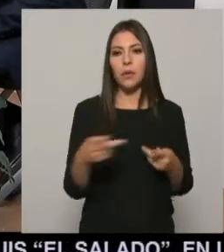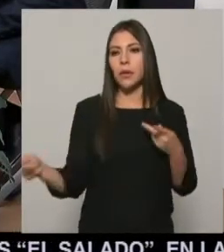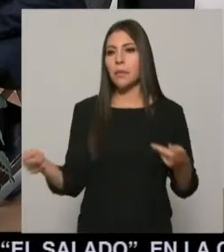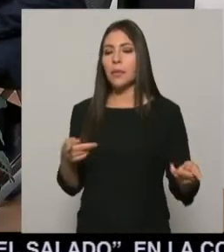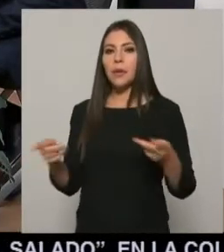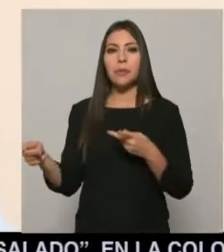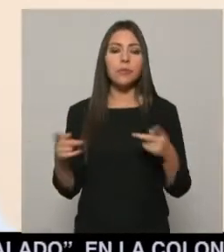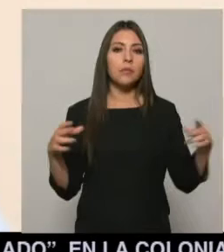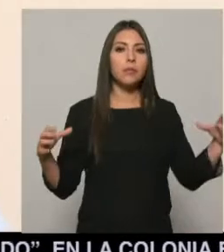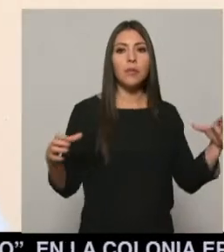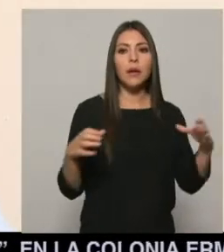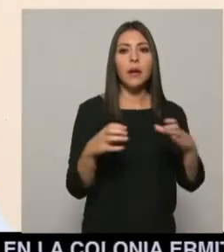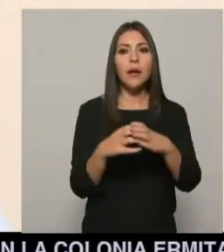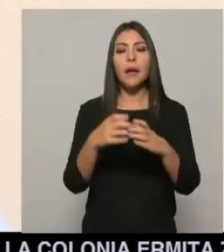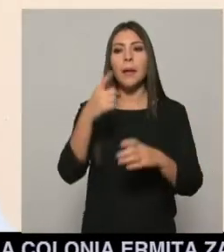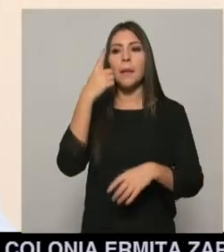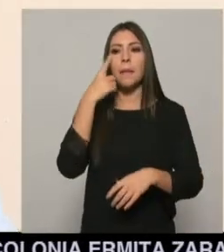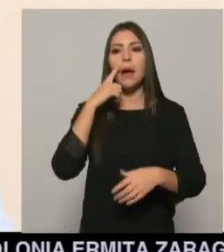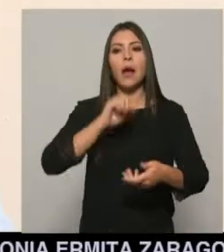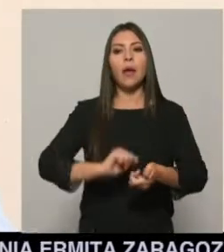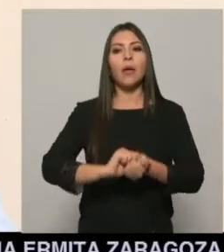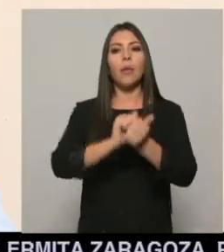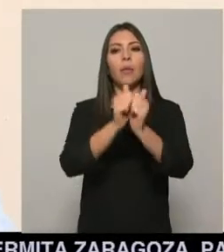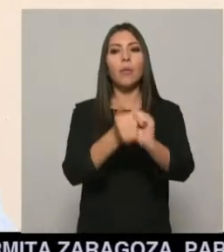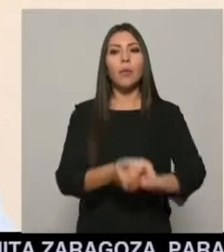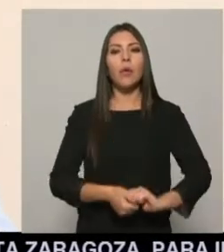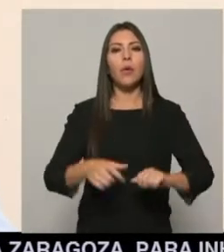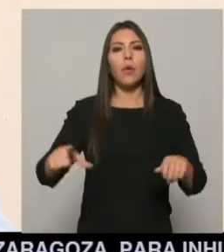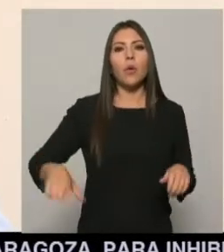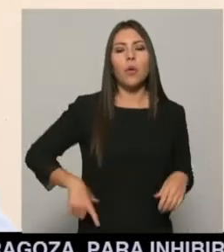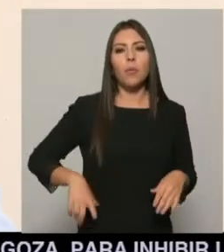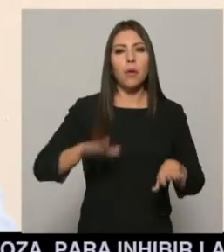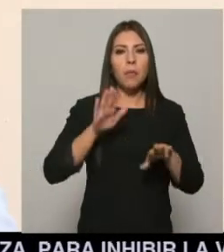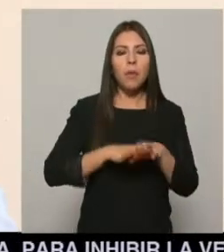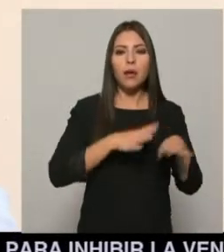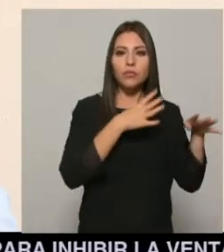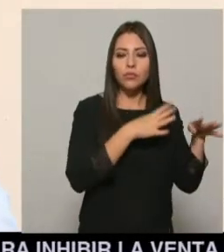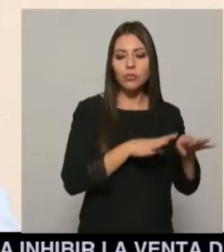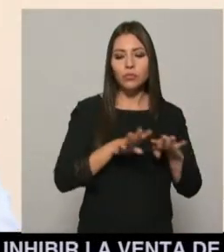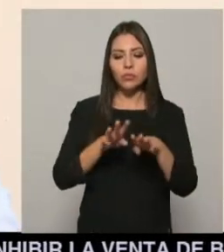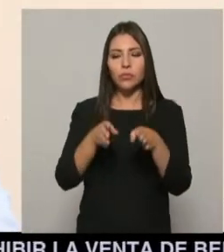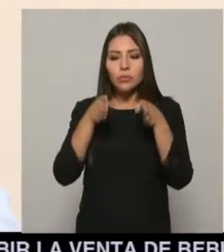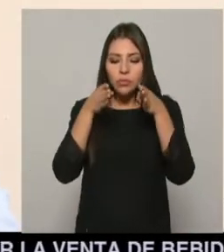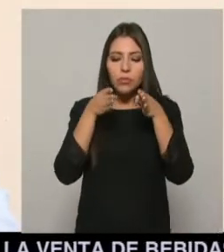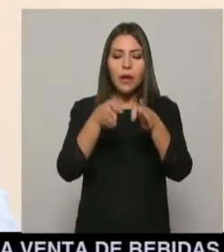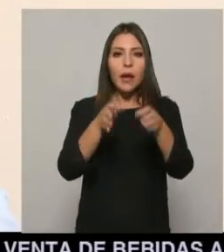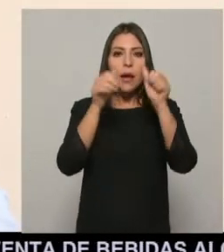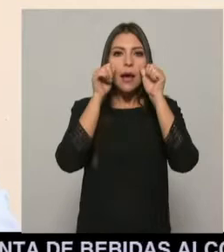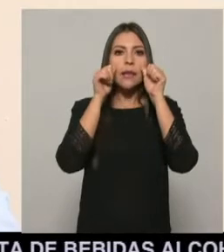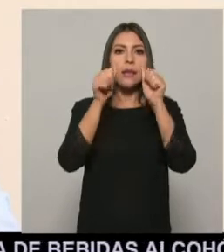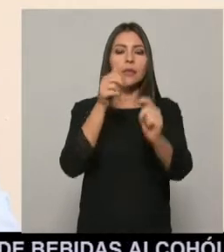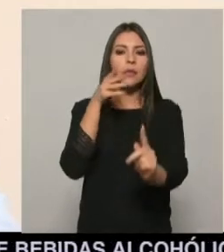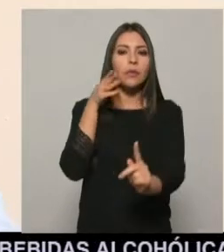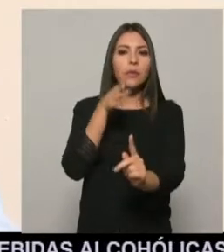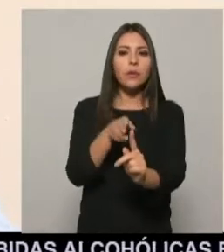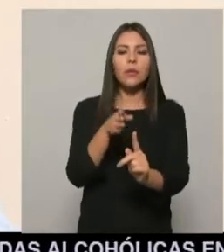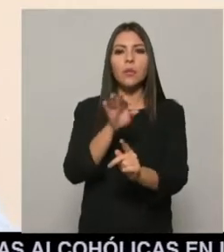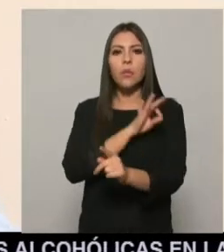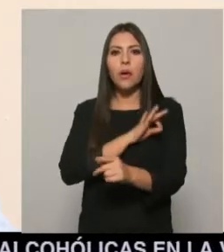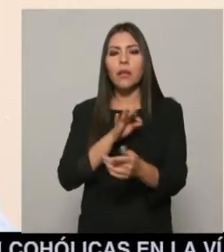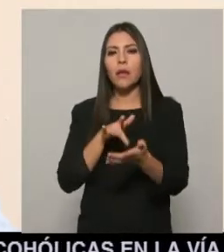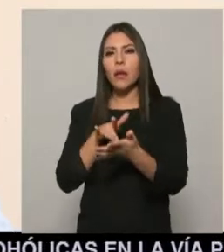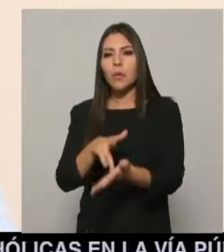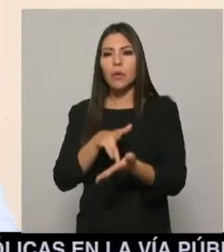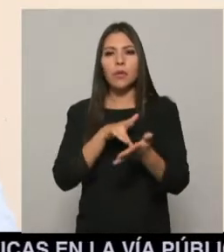generado también que el gobierno de la capital centre la atención y genere acciones de manera transversal que nos ayuden a poder